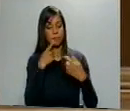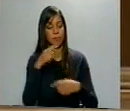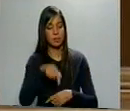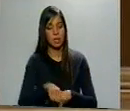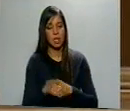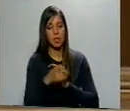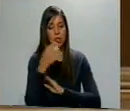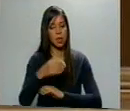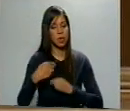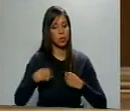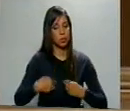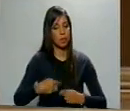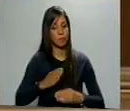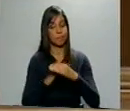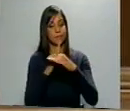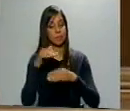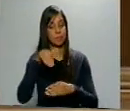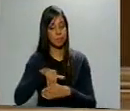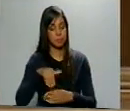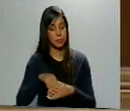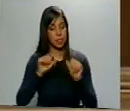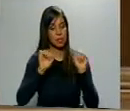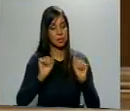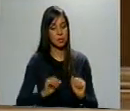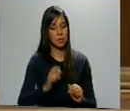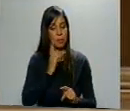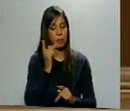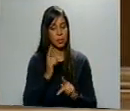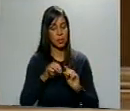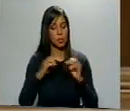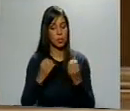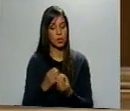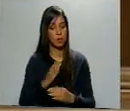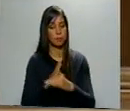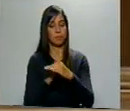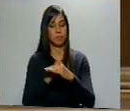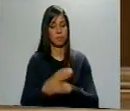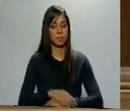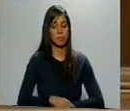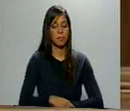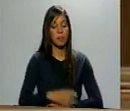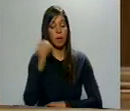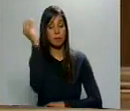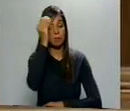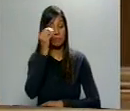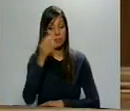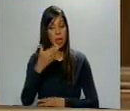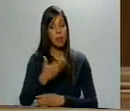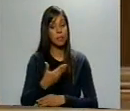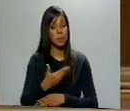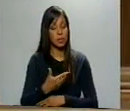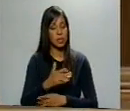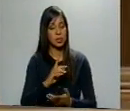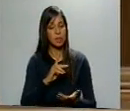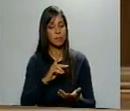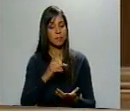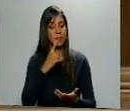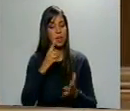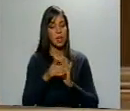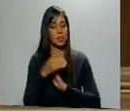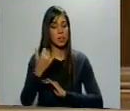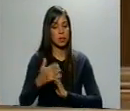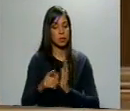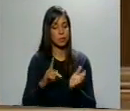humano, al sufragio y al sistema de partido. Considerando que es de vital importancia para el ejercicio del